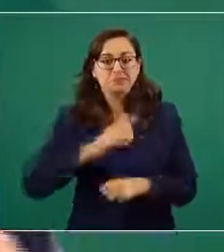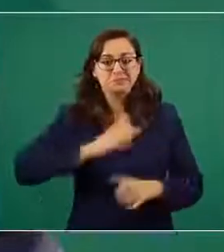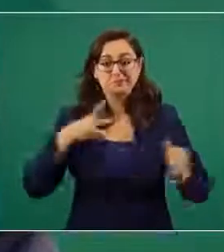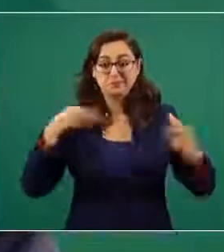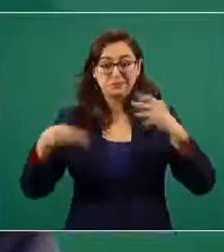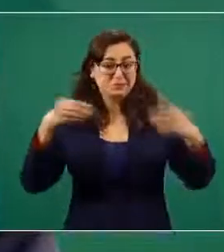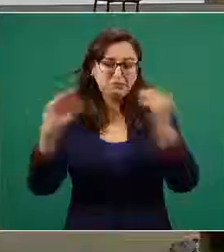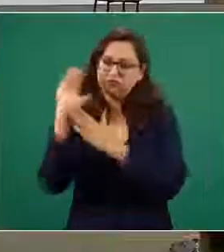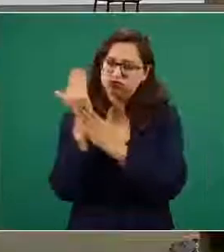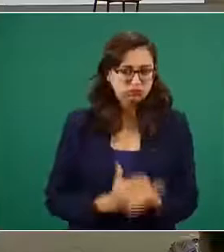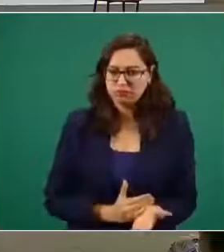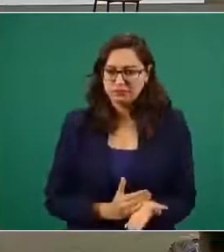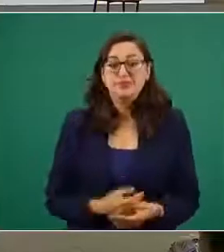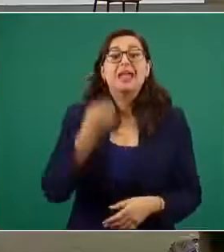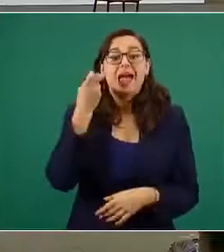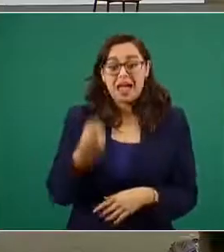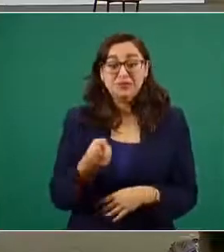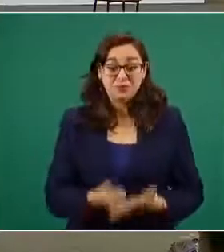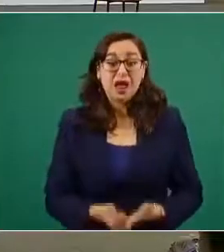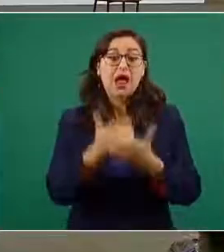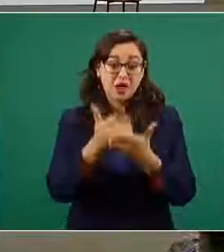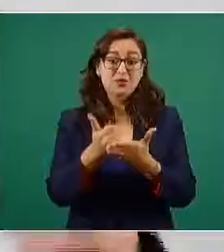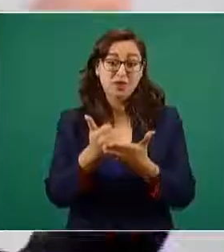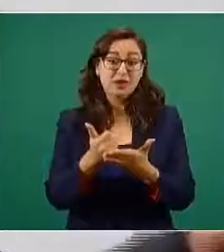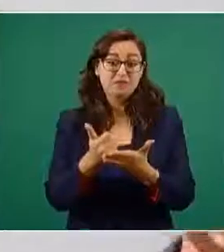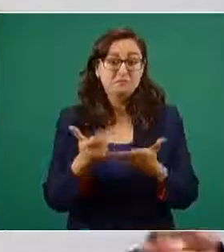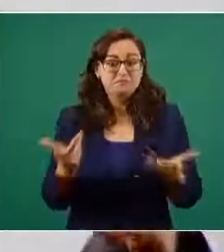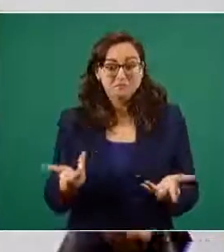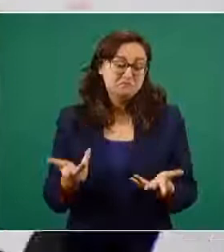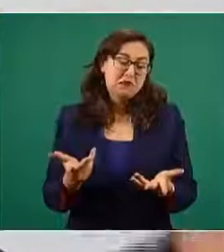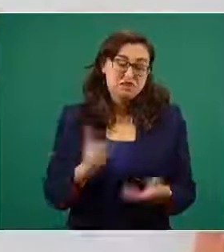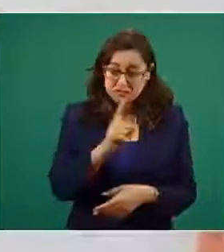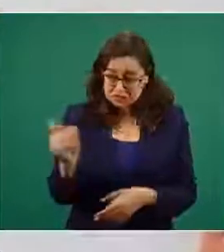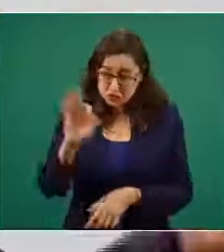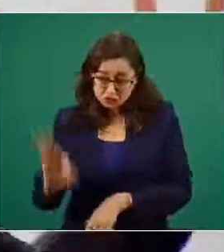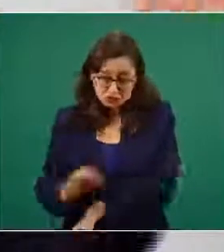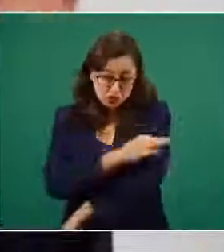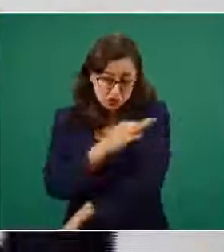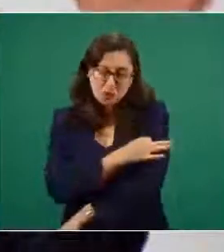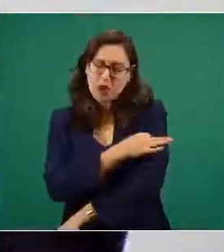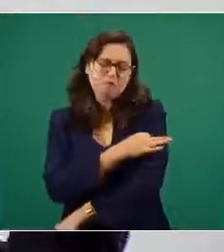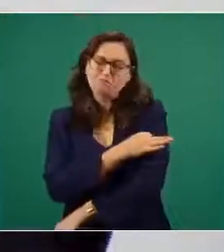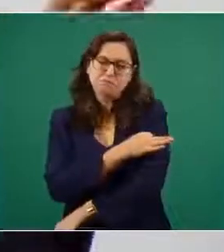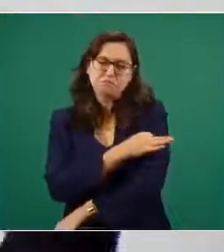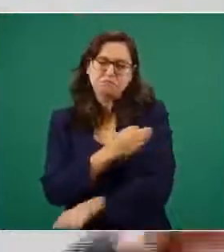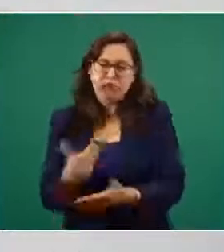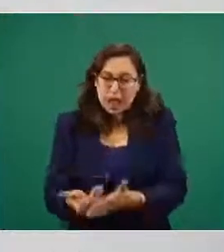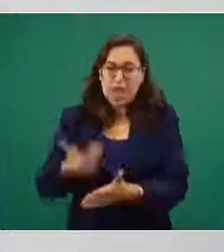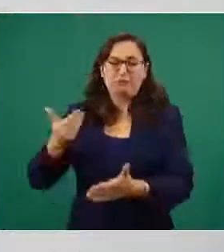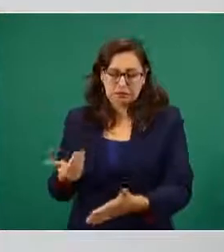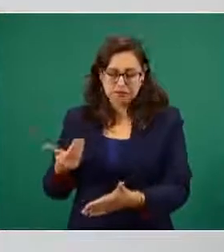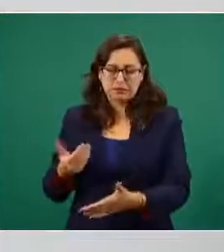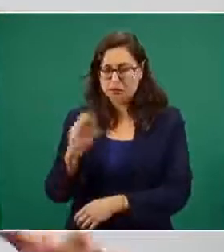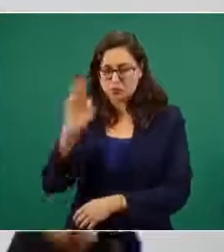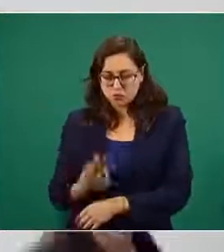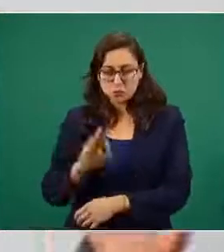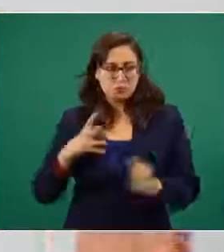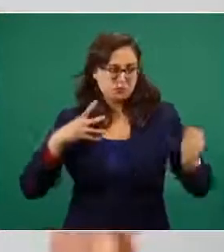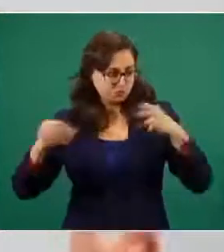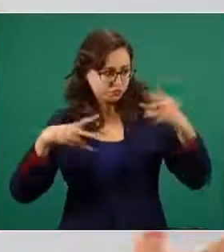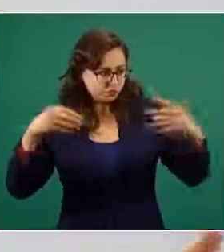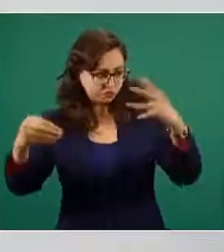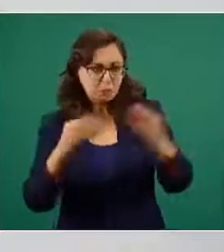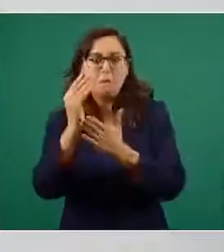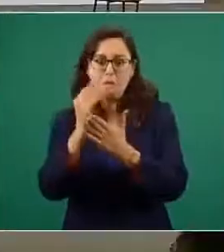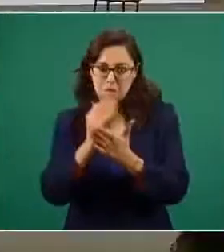virus se reduce sustancialmente. Y eso puede significar también que sin necesidad de llegar al 100% ya tengamos un cambio en la intensidad epidémica. Si esto lo logra